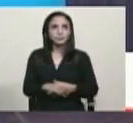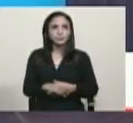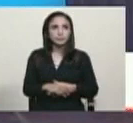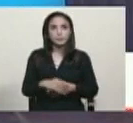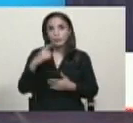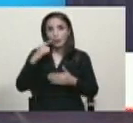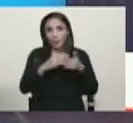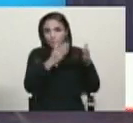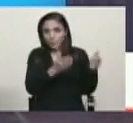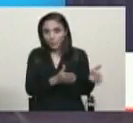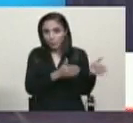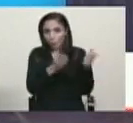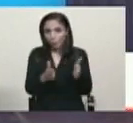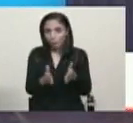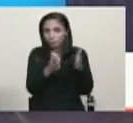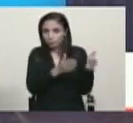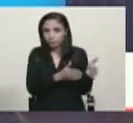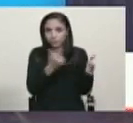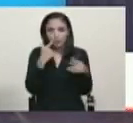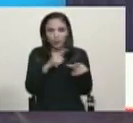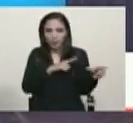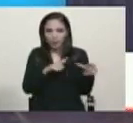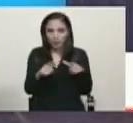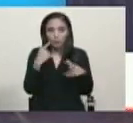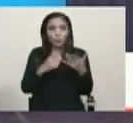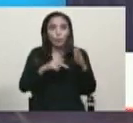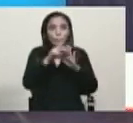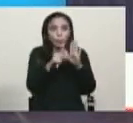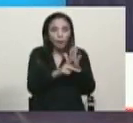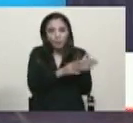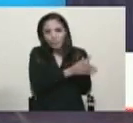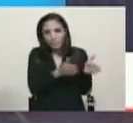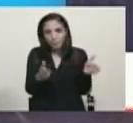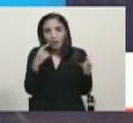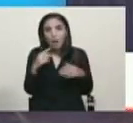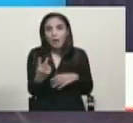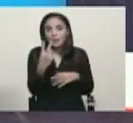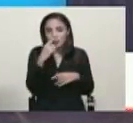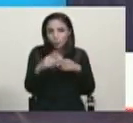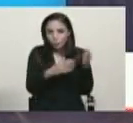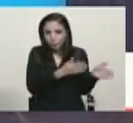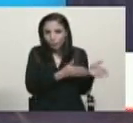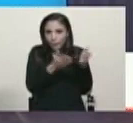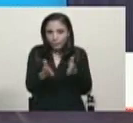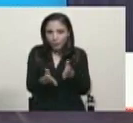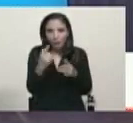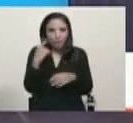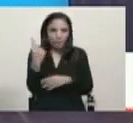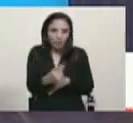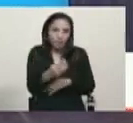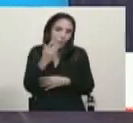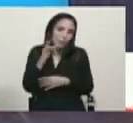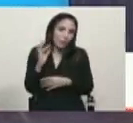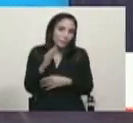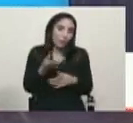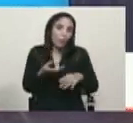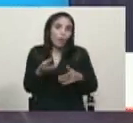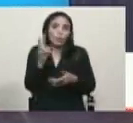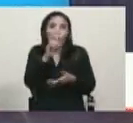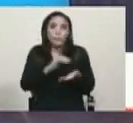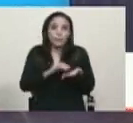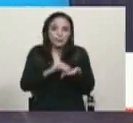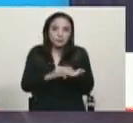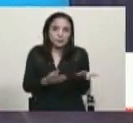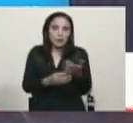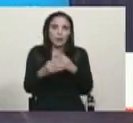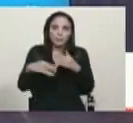semestre ya debemos hacer la programación, porque en el segundo semestre, ministro, debería ser el doble de